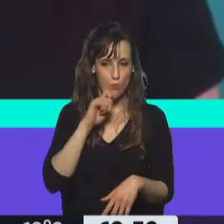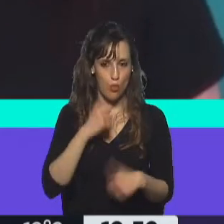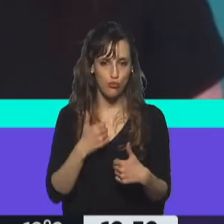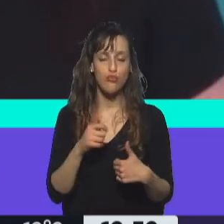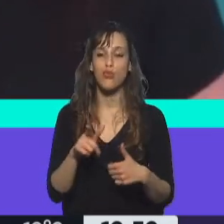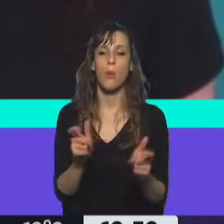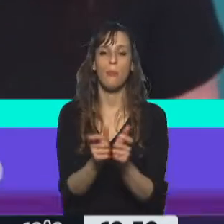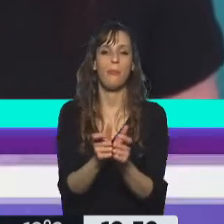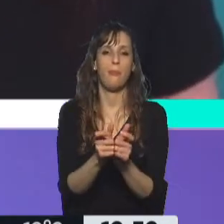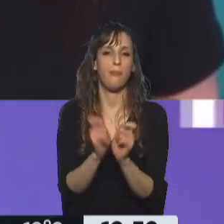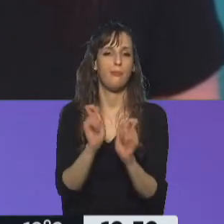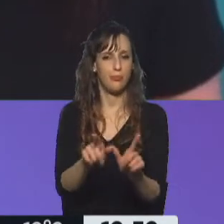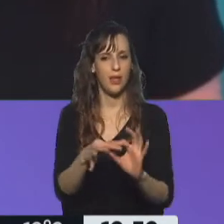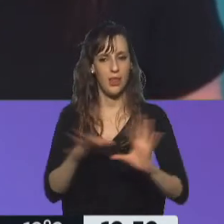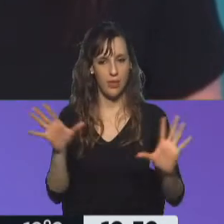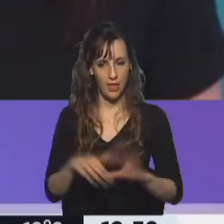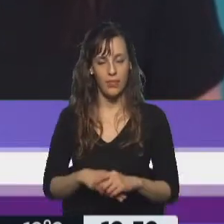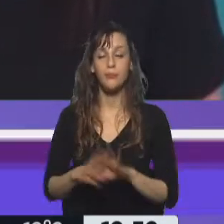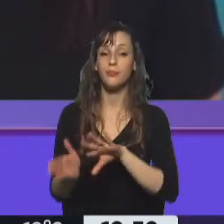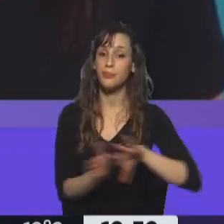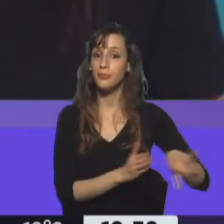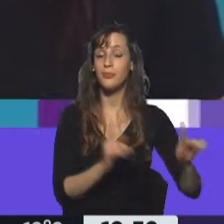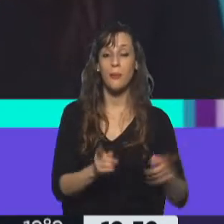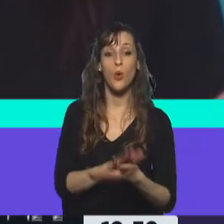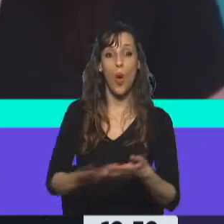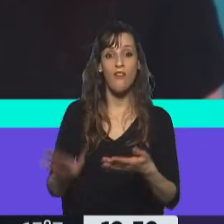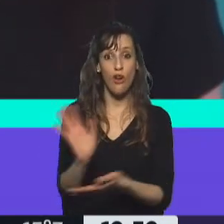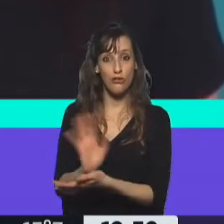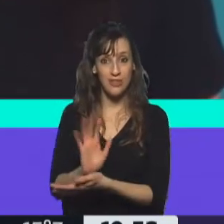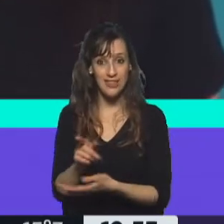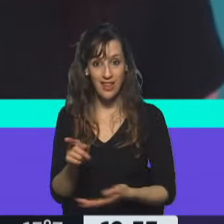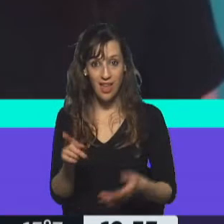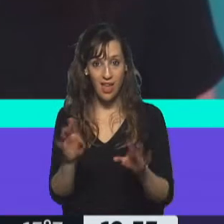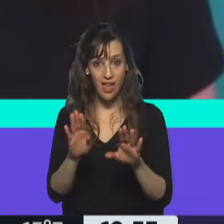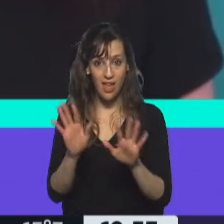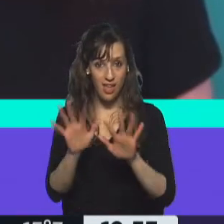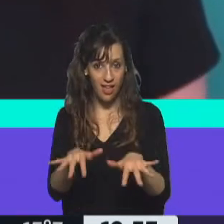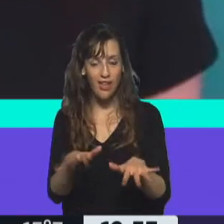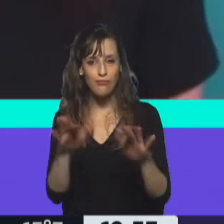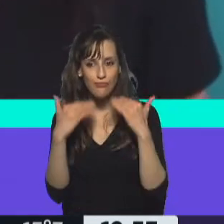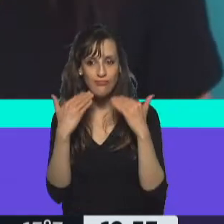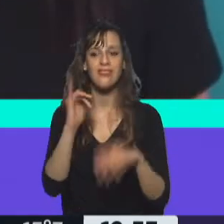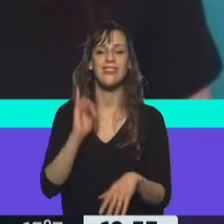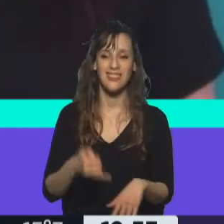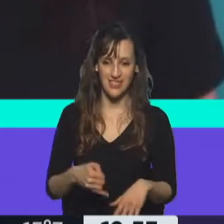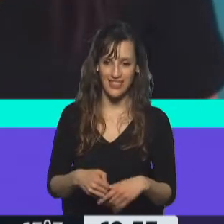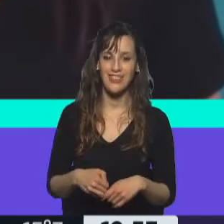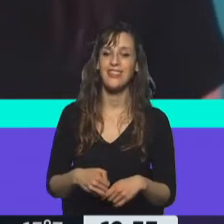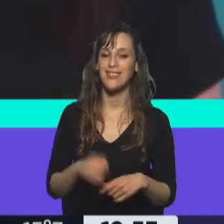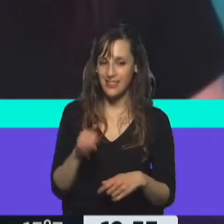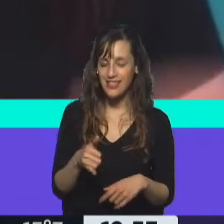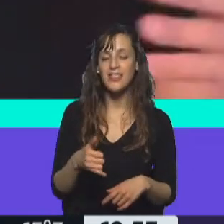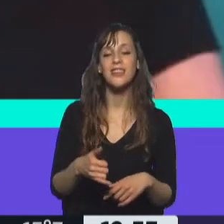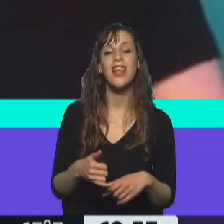valiosa siempre. Tenés también un estreno de cine, ¿verdad? Un estreno que se viene para este 26, las ganas de verlo,